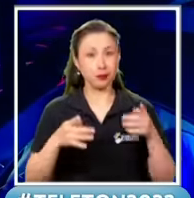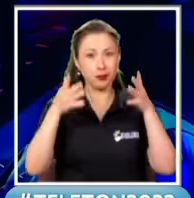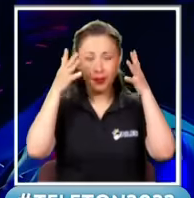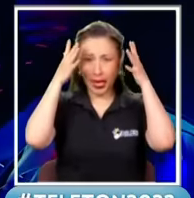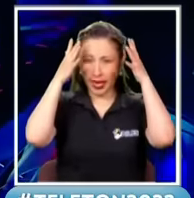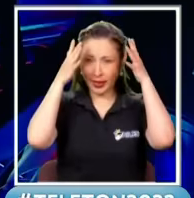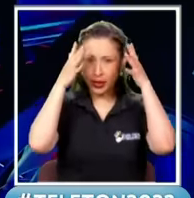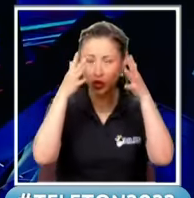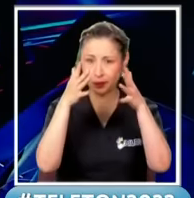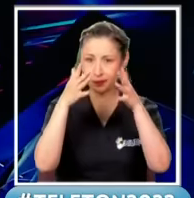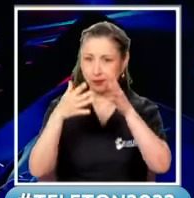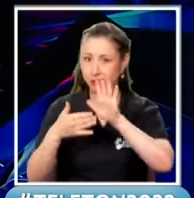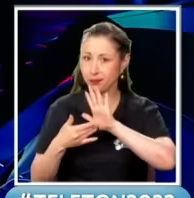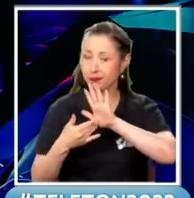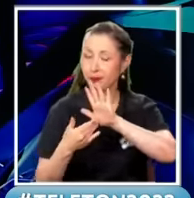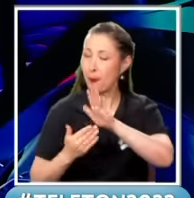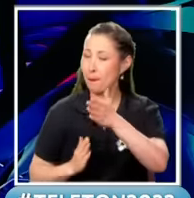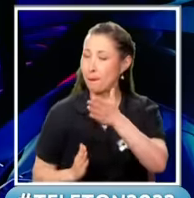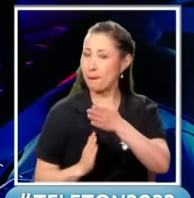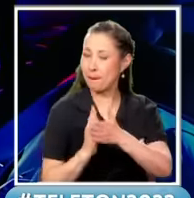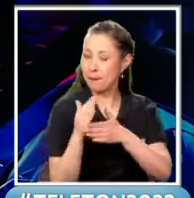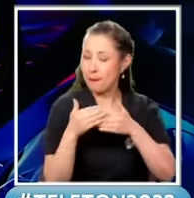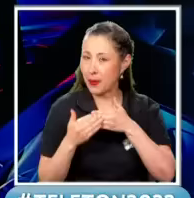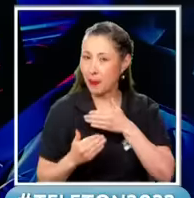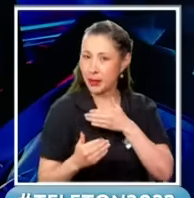Atención, el show va a comenzar.